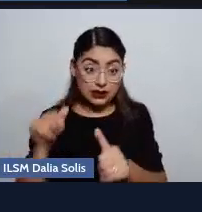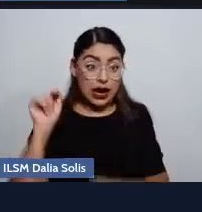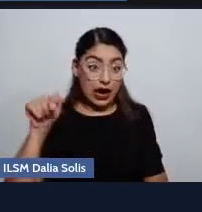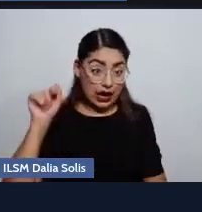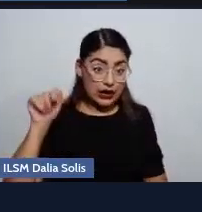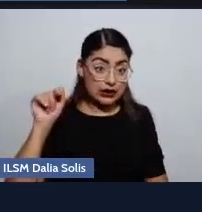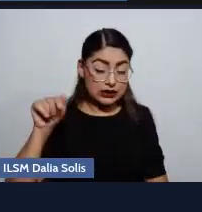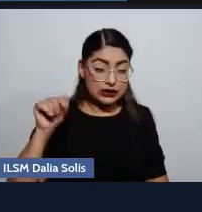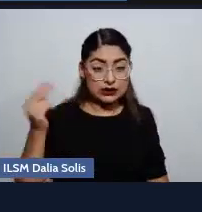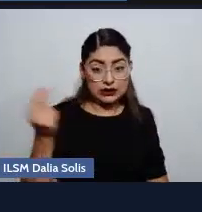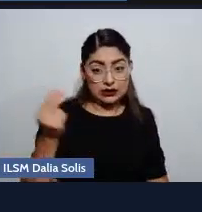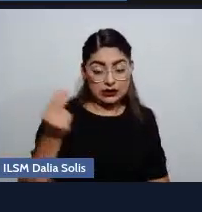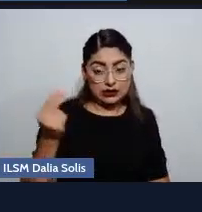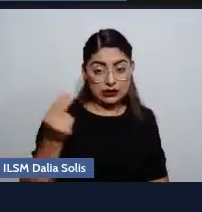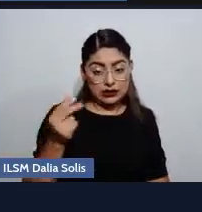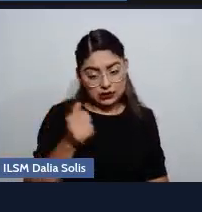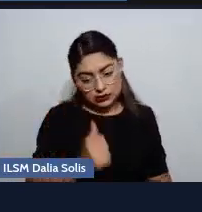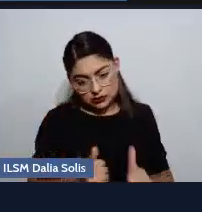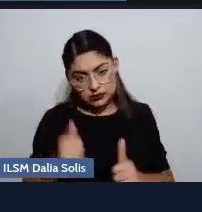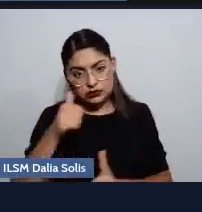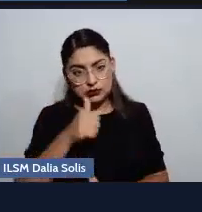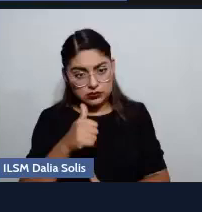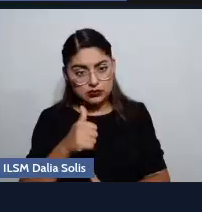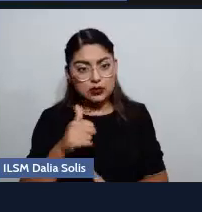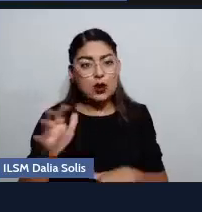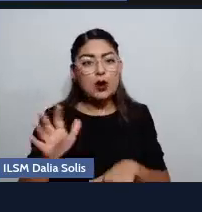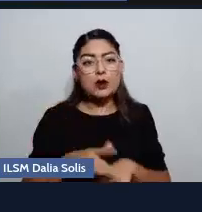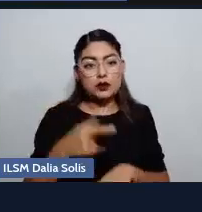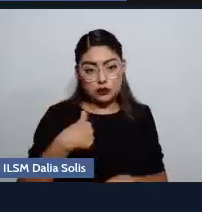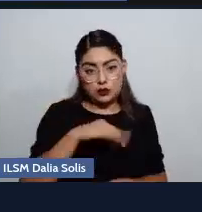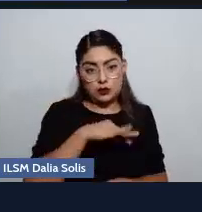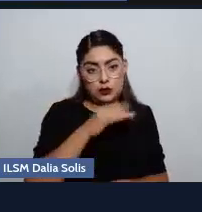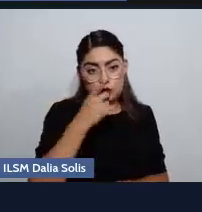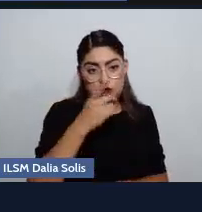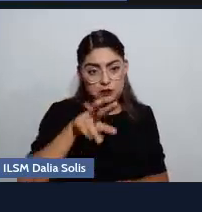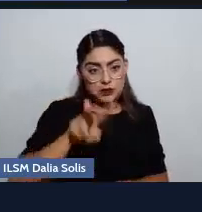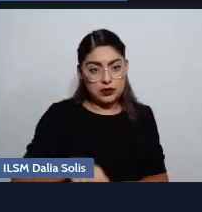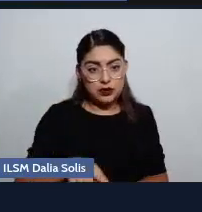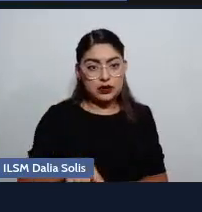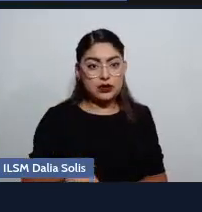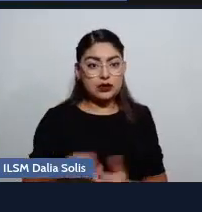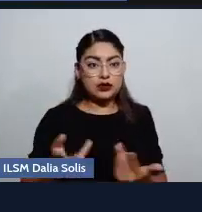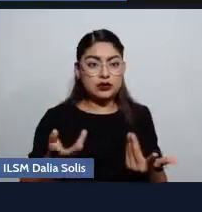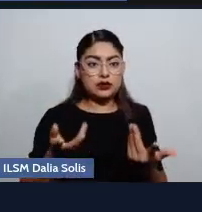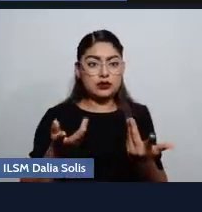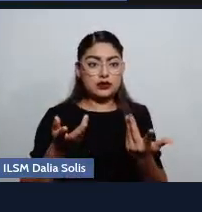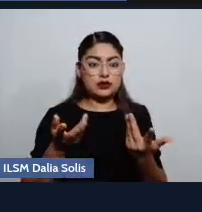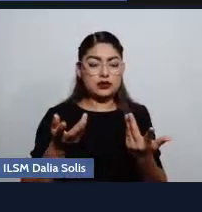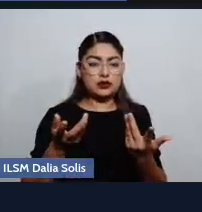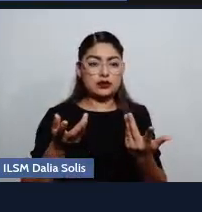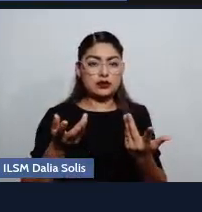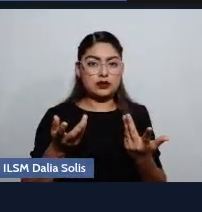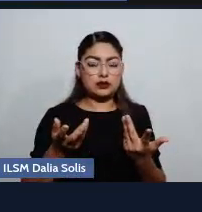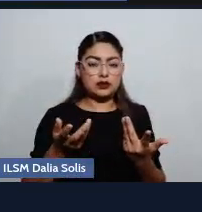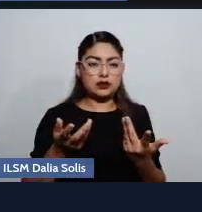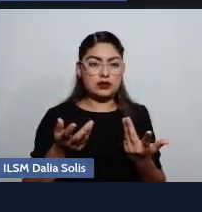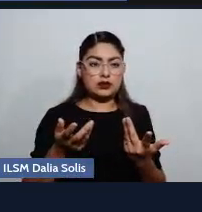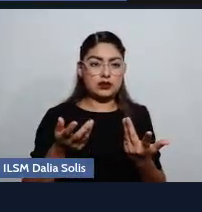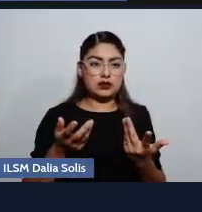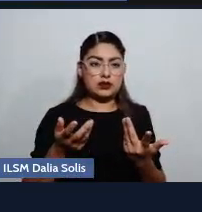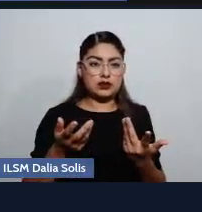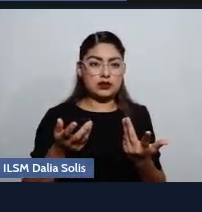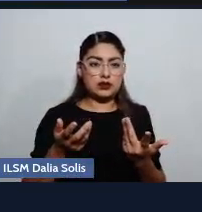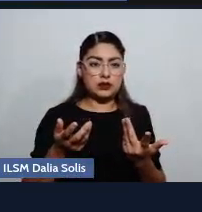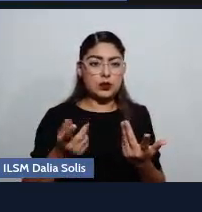hay ocasiones que, y te lo puedo comentar de una manera muy cercana, una persona